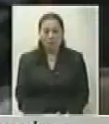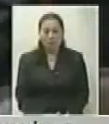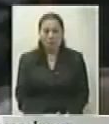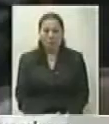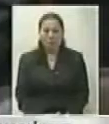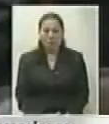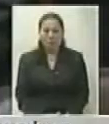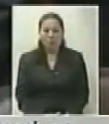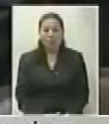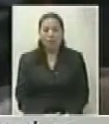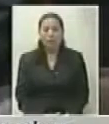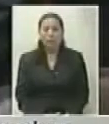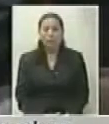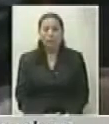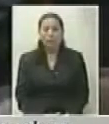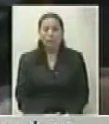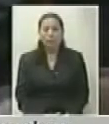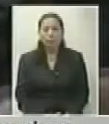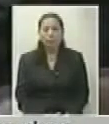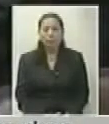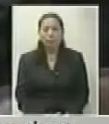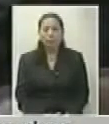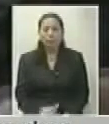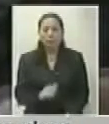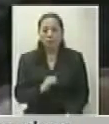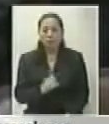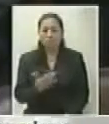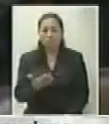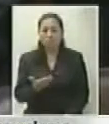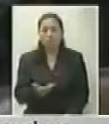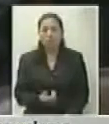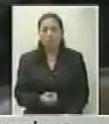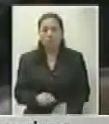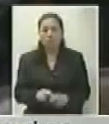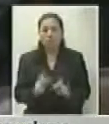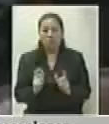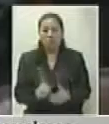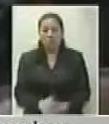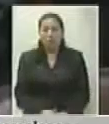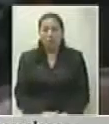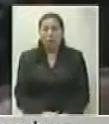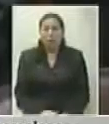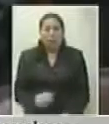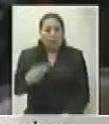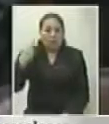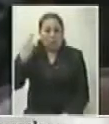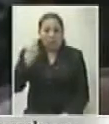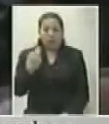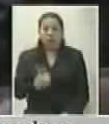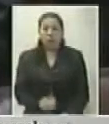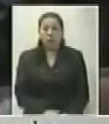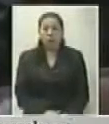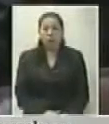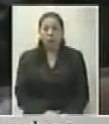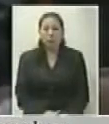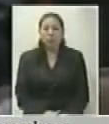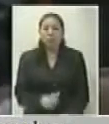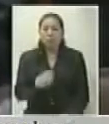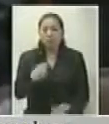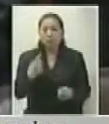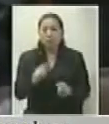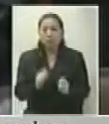Dele tiempo para concluir. Presidente, yo le pido al Pleno del Congreso que reflexionemos en esta parte. Estoy